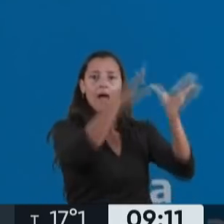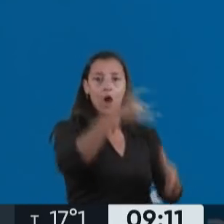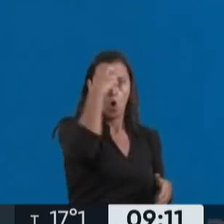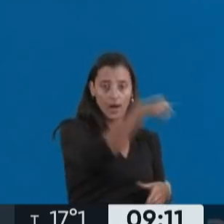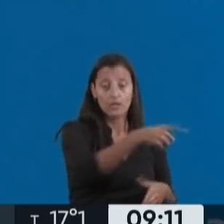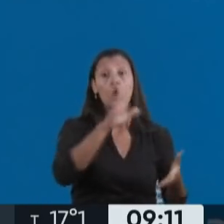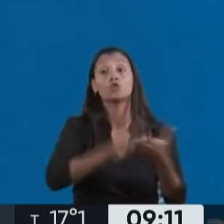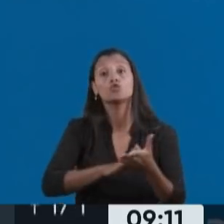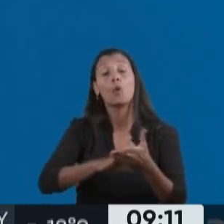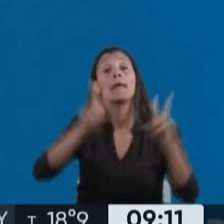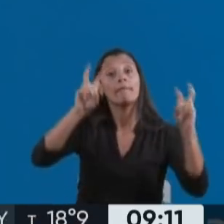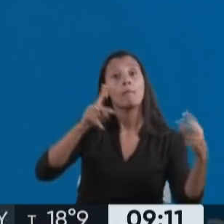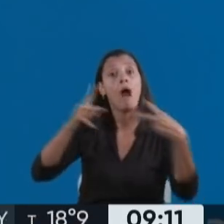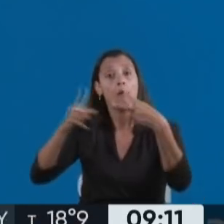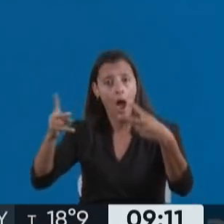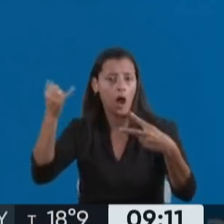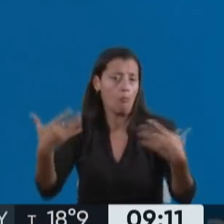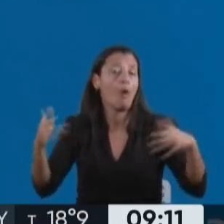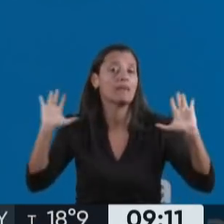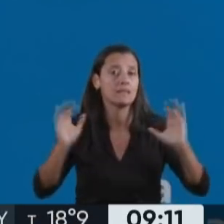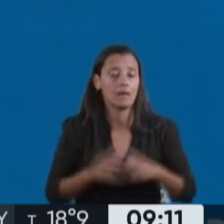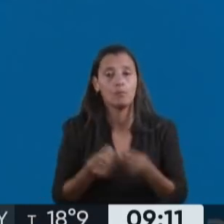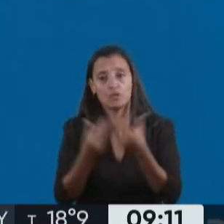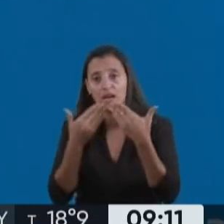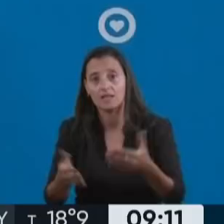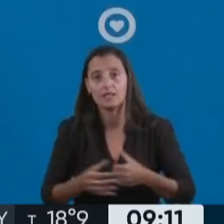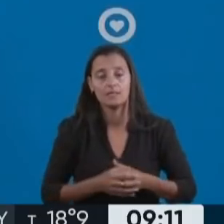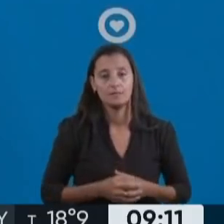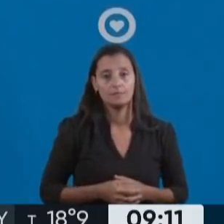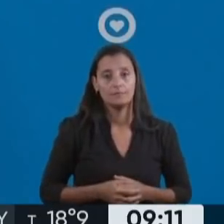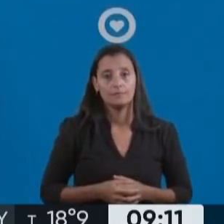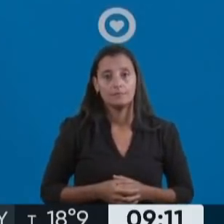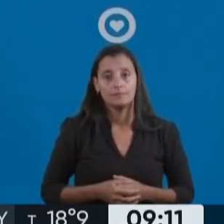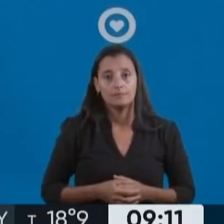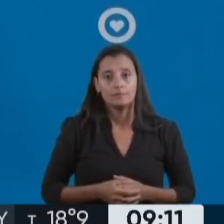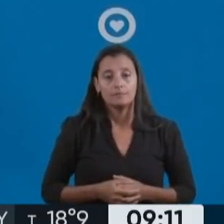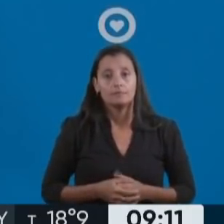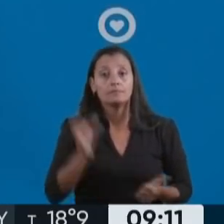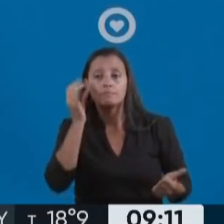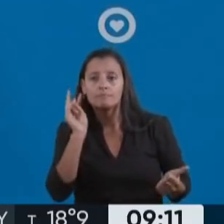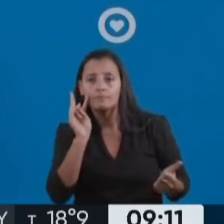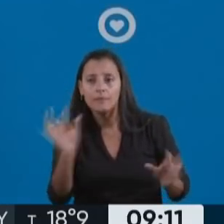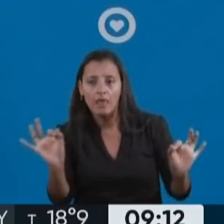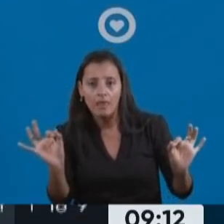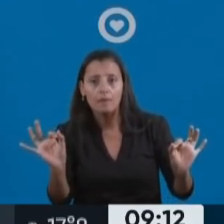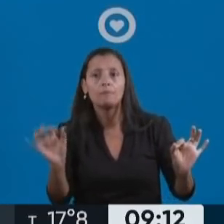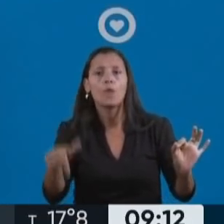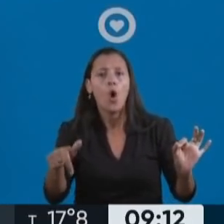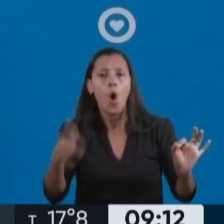Y con respecto a los viajes, todo está abierto. Muchas gracias. Perdón porque no veo, hoy me anotaron los